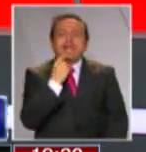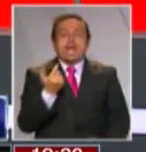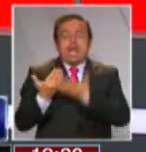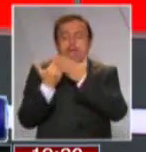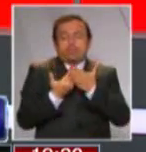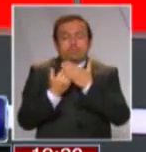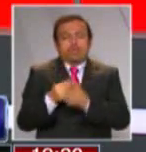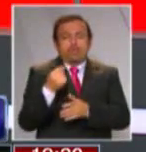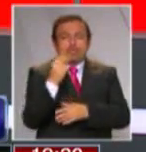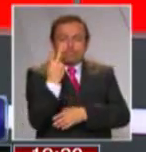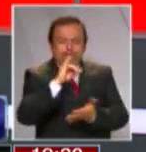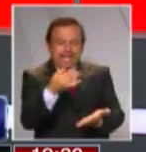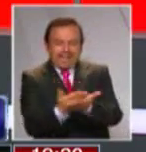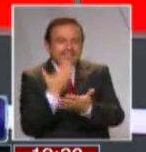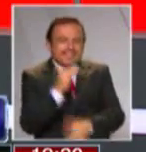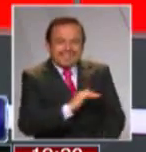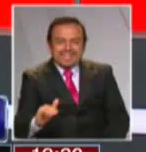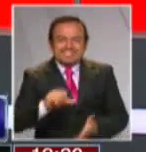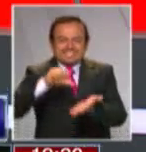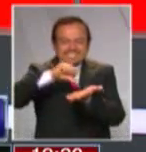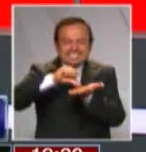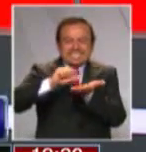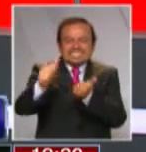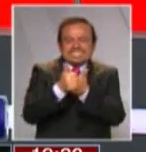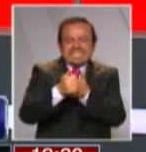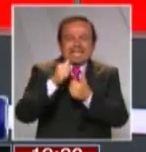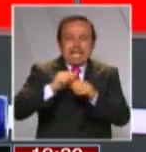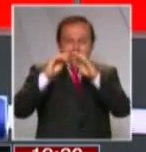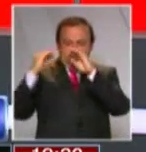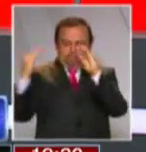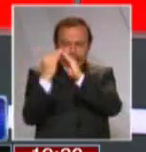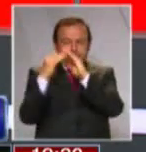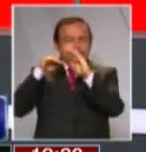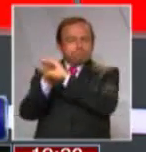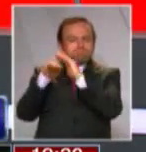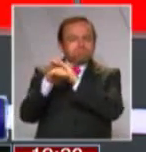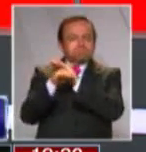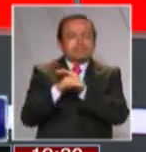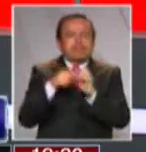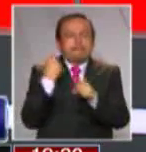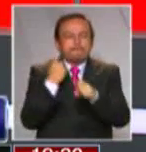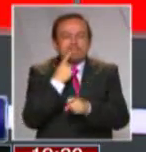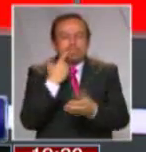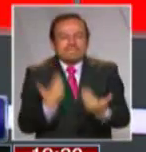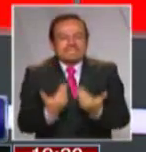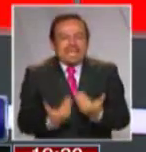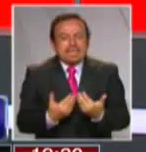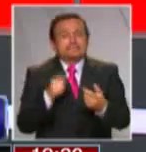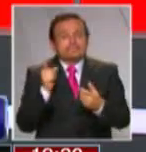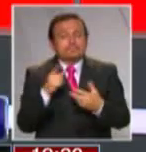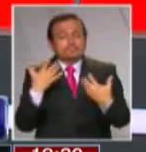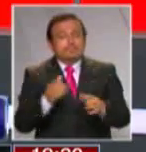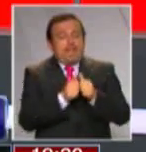alumnos de dos jardines infantiles que se encuentran ubicados cerca de un galpón de acopio de este tipo de metales pesados en el puerto de